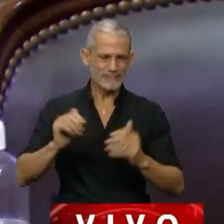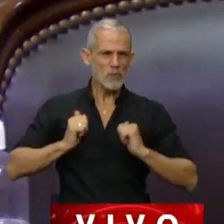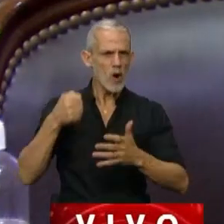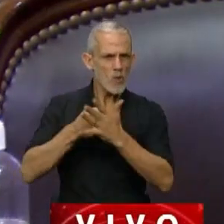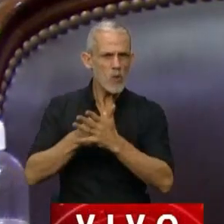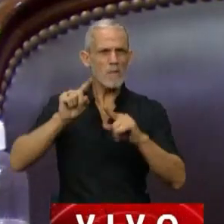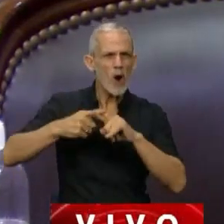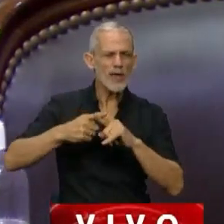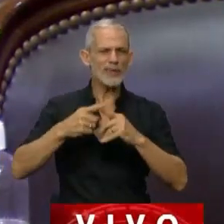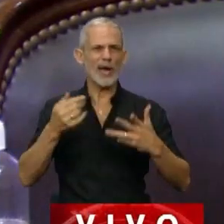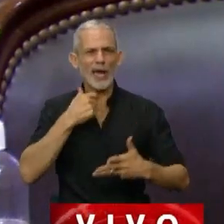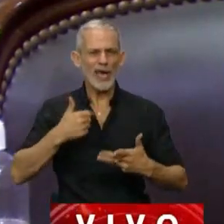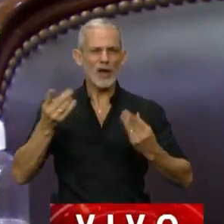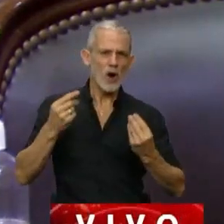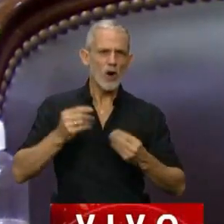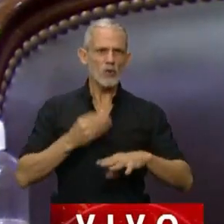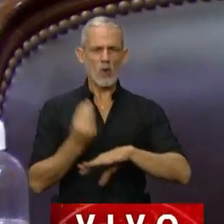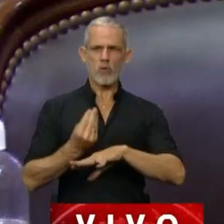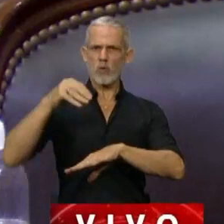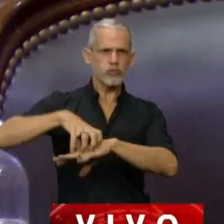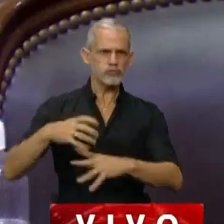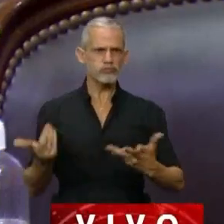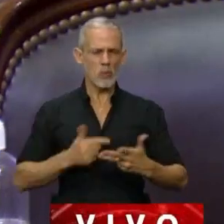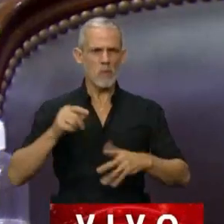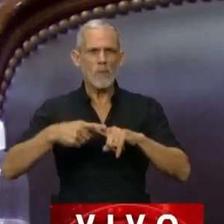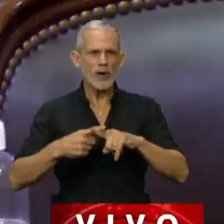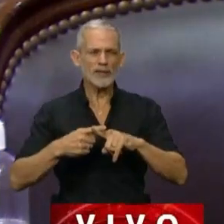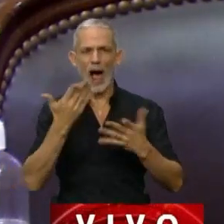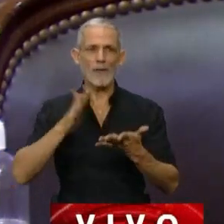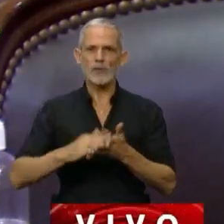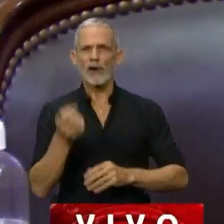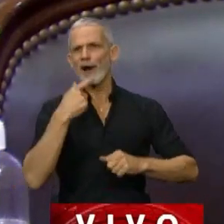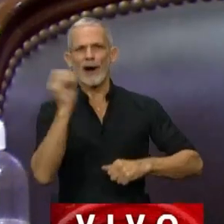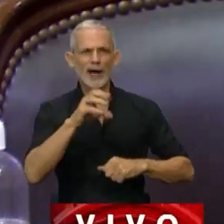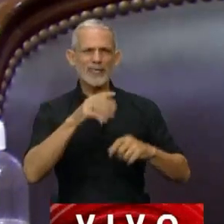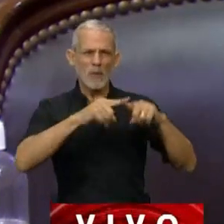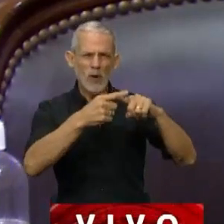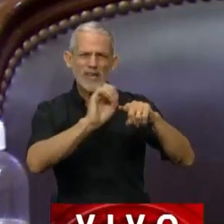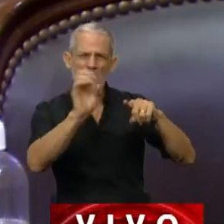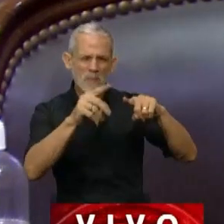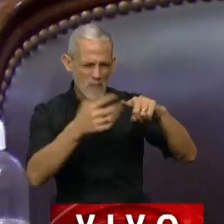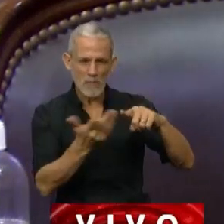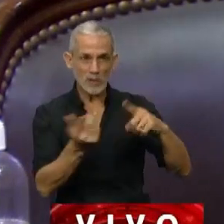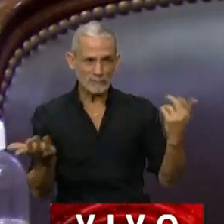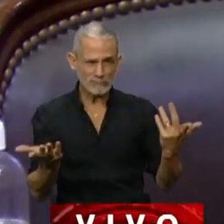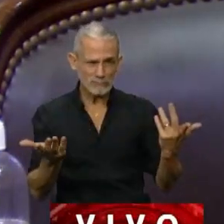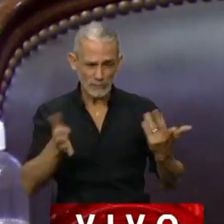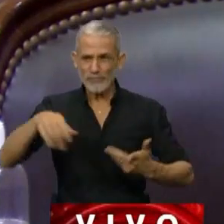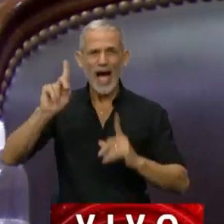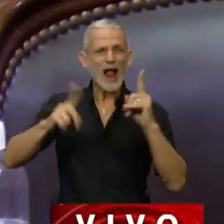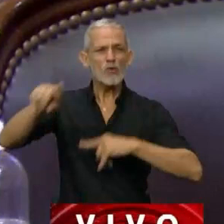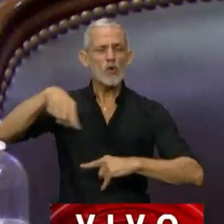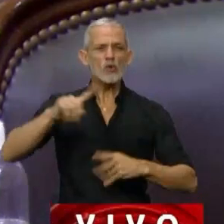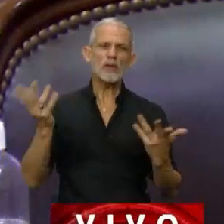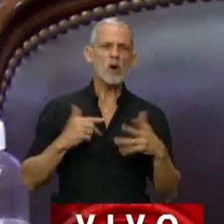militando políticamente y queriendo ocupar cargos políticos, siempre hablando mal de la política. Es más, ahora están dudando algunos de ustedes